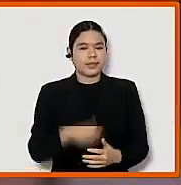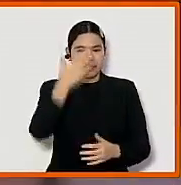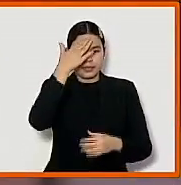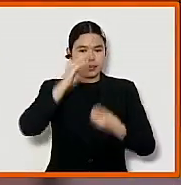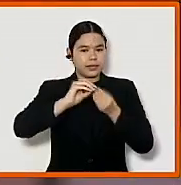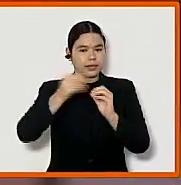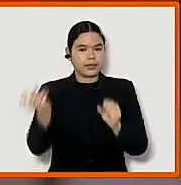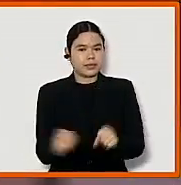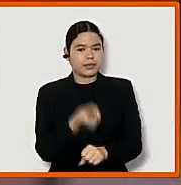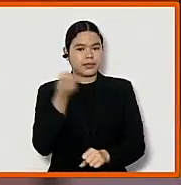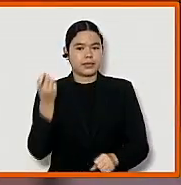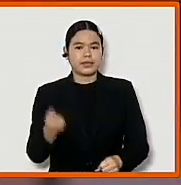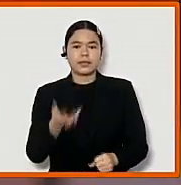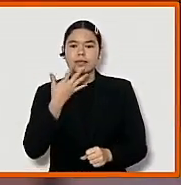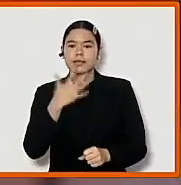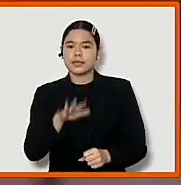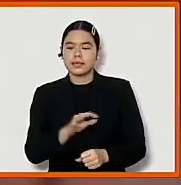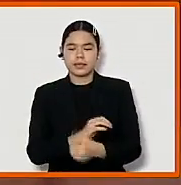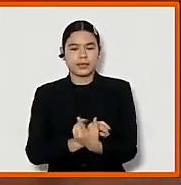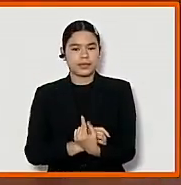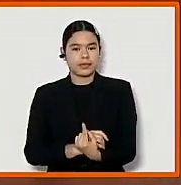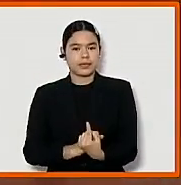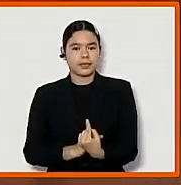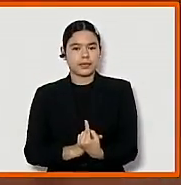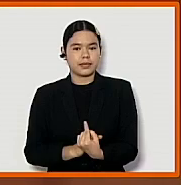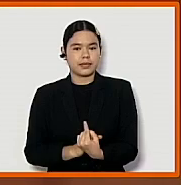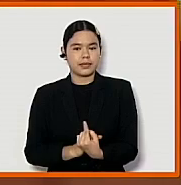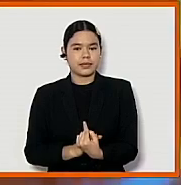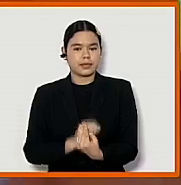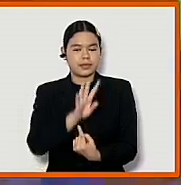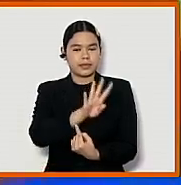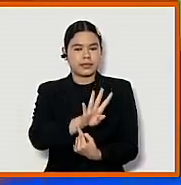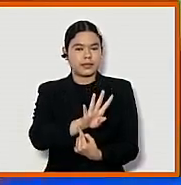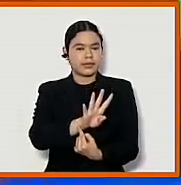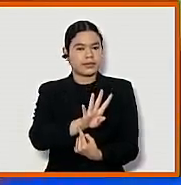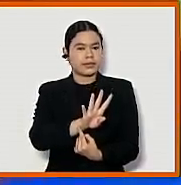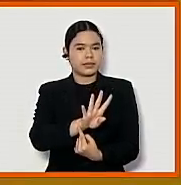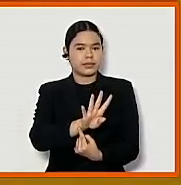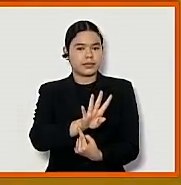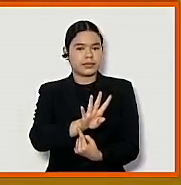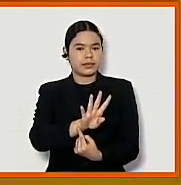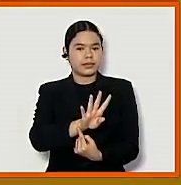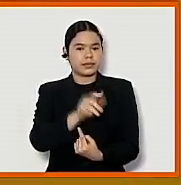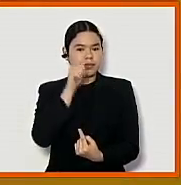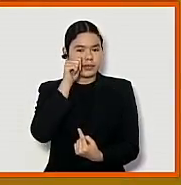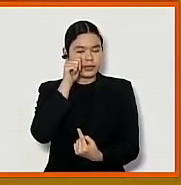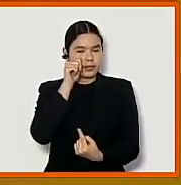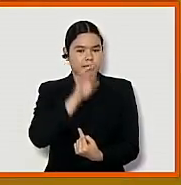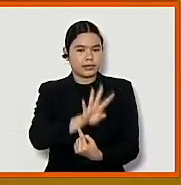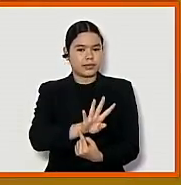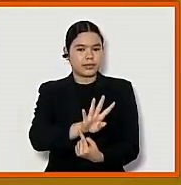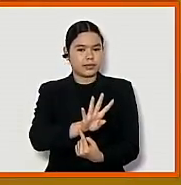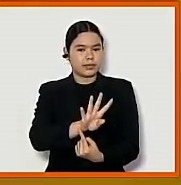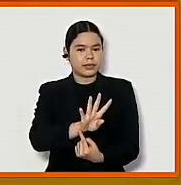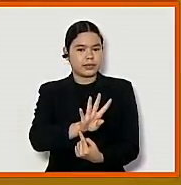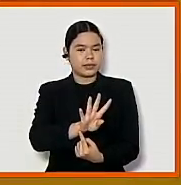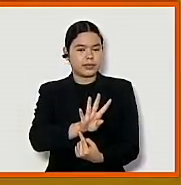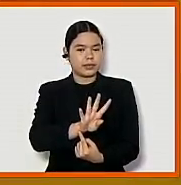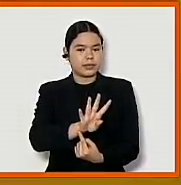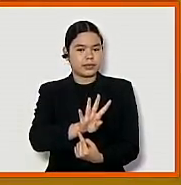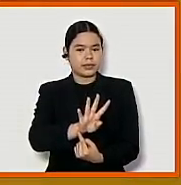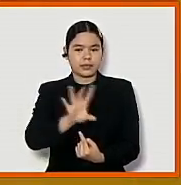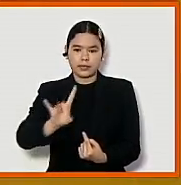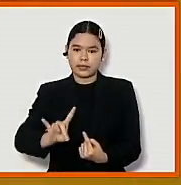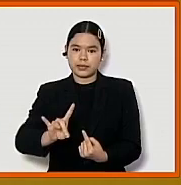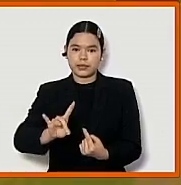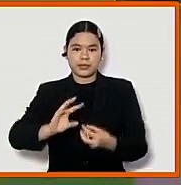es... ¿Suerte? Este es el 4. Segundo dígito, atentos. Este es el